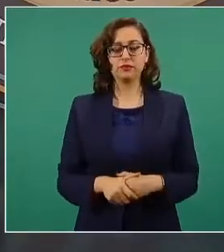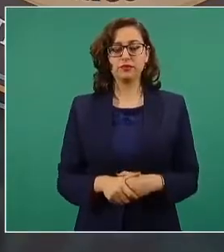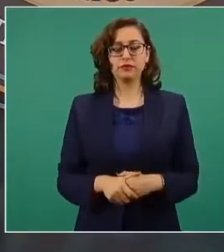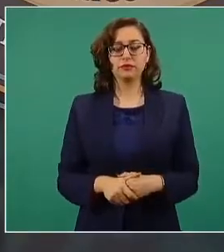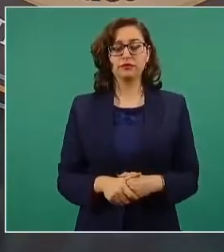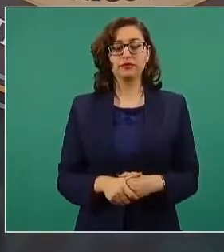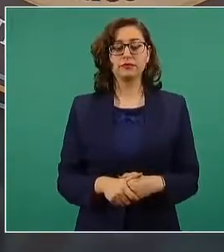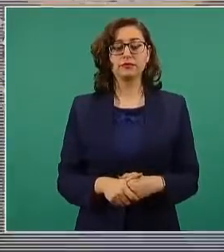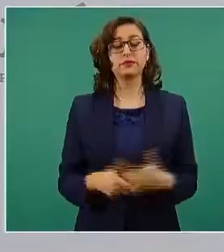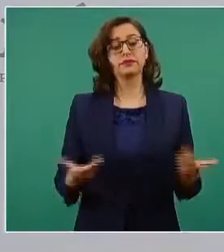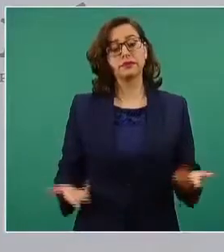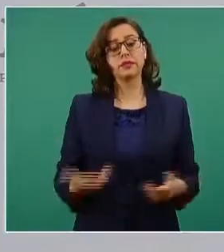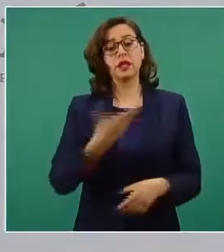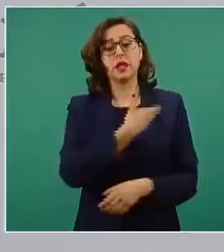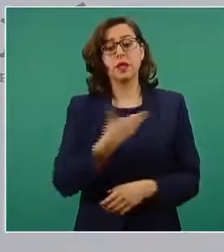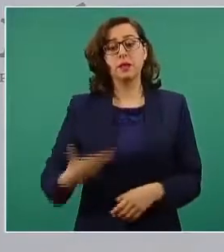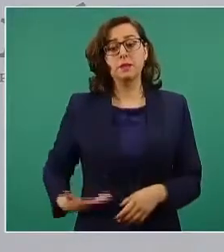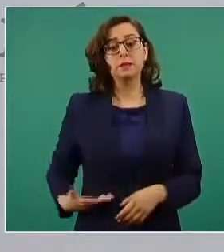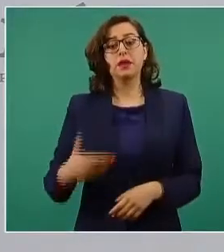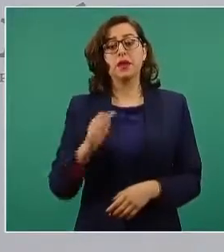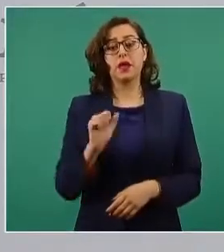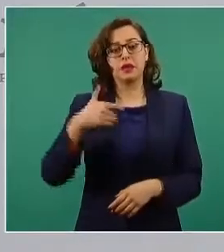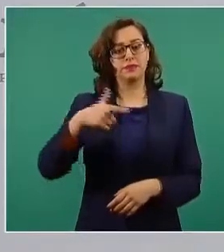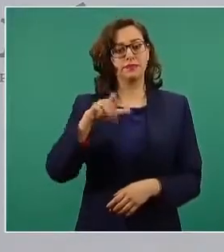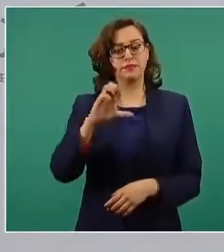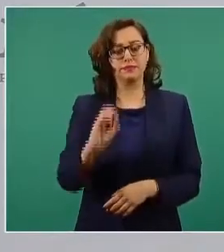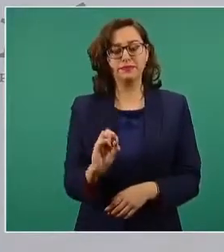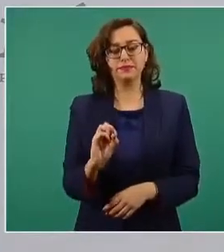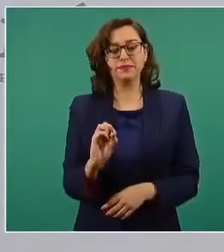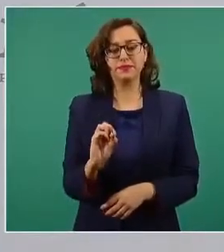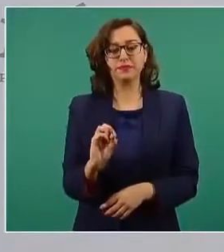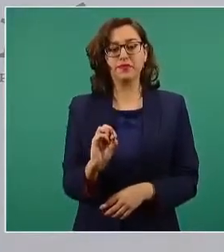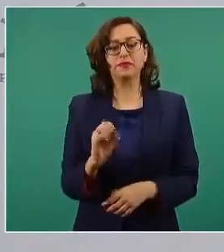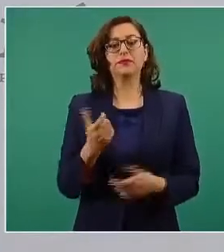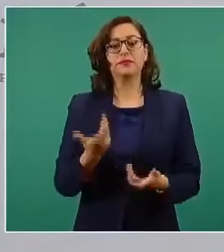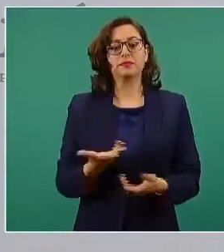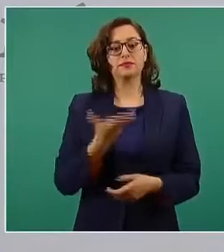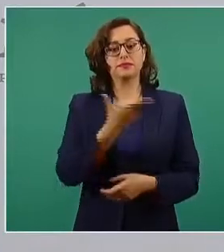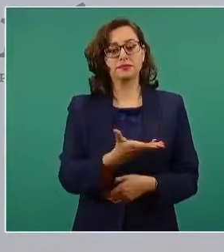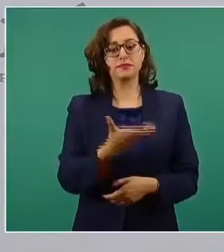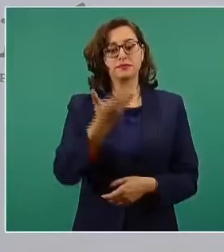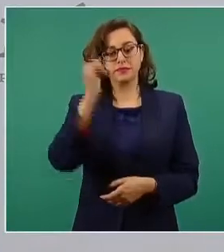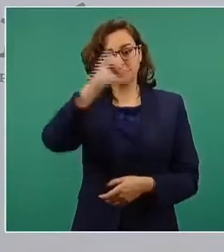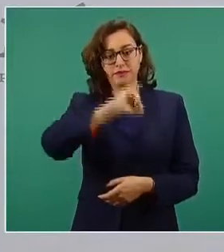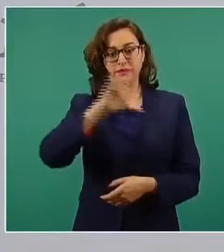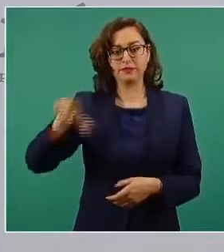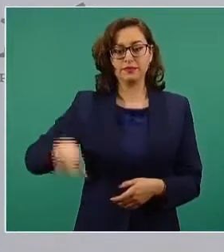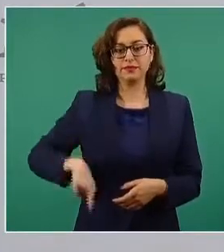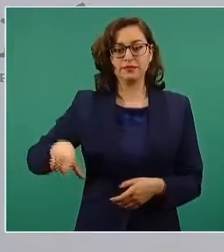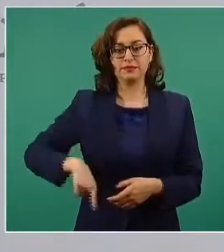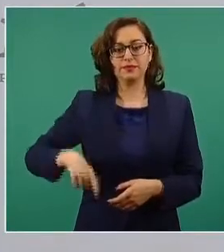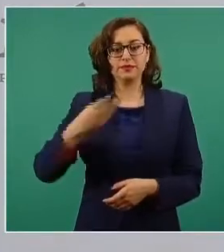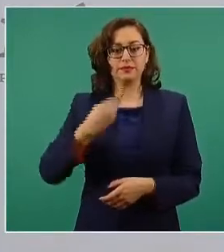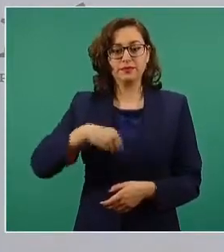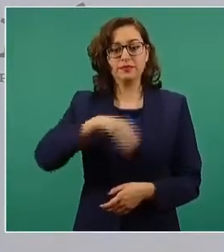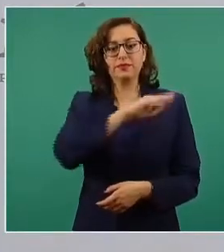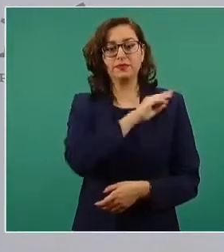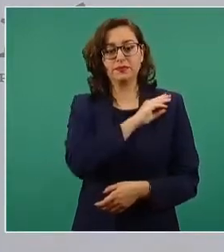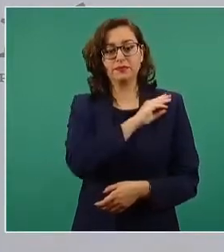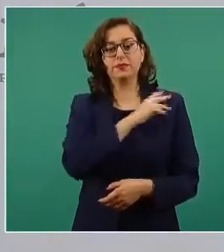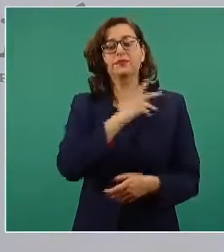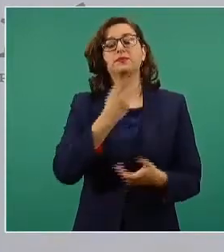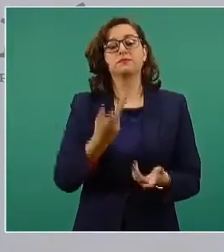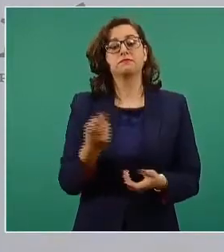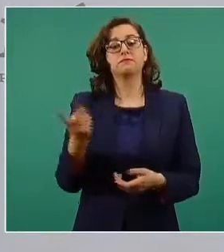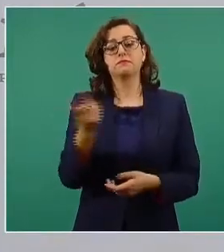Estimado presidente López Manuel López Obrador, querida jefe de gobierno Claudia, que viene de